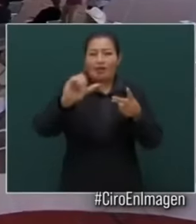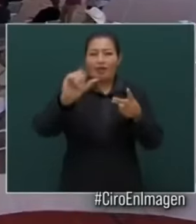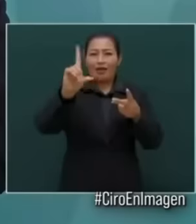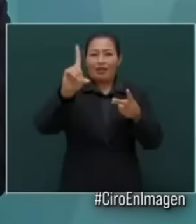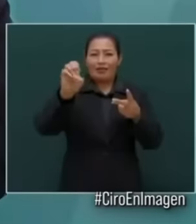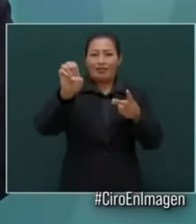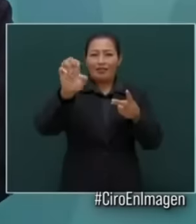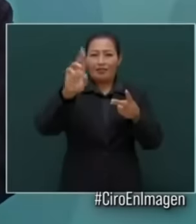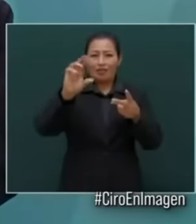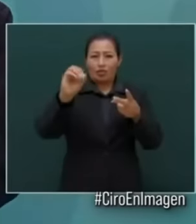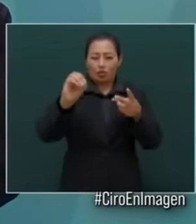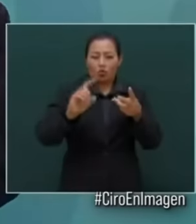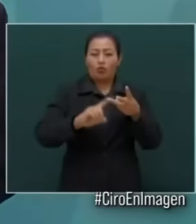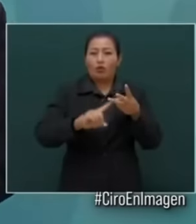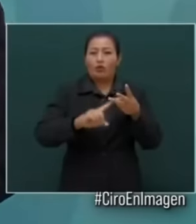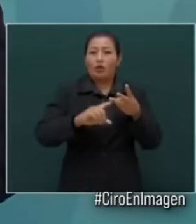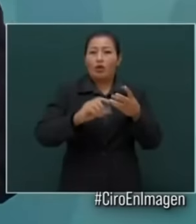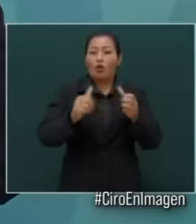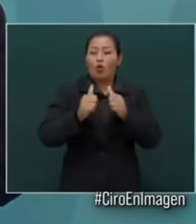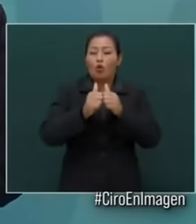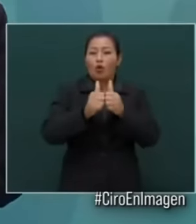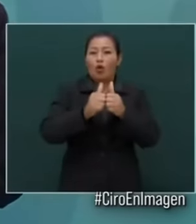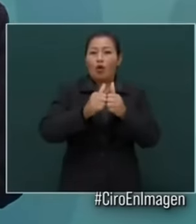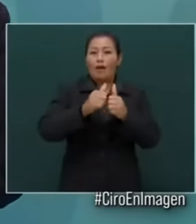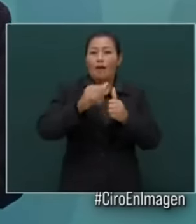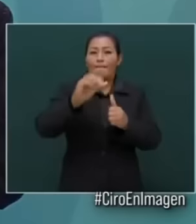con Vargas Llosa y otros